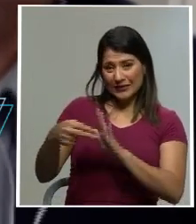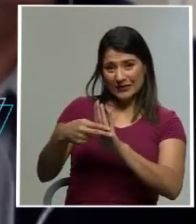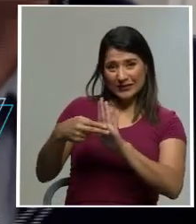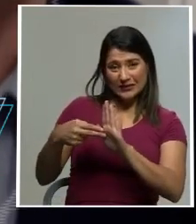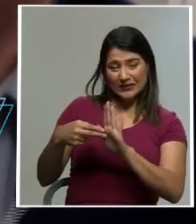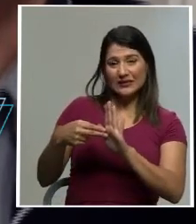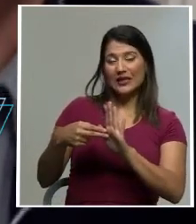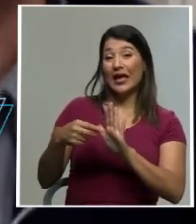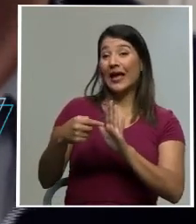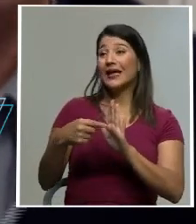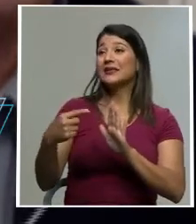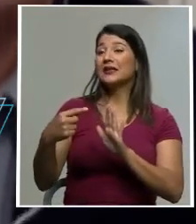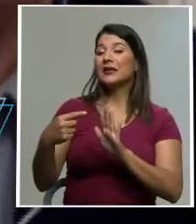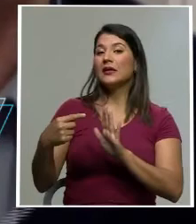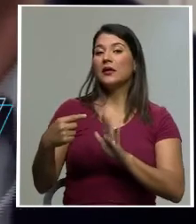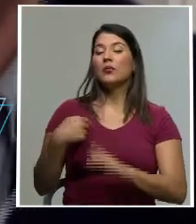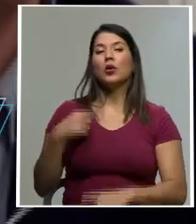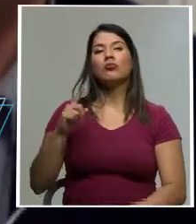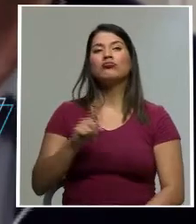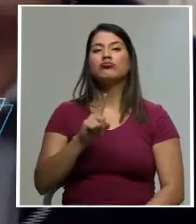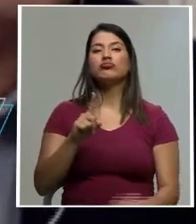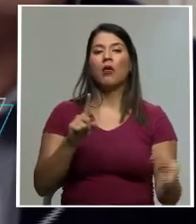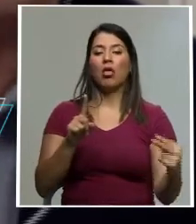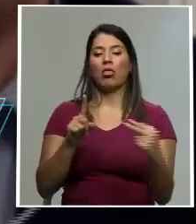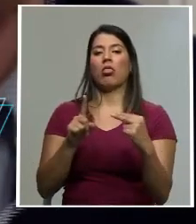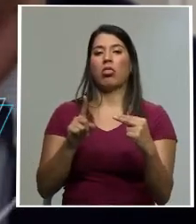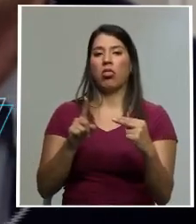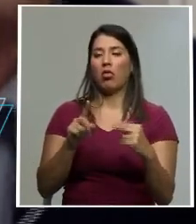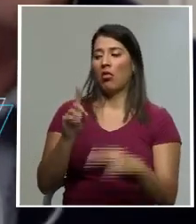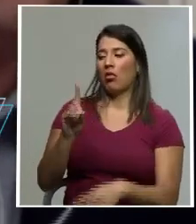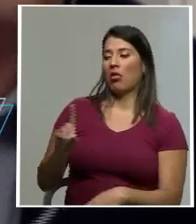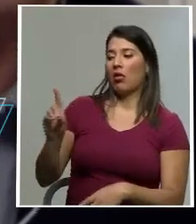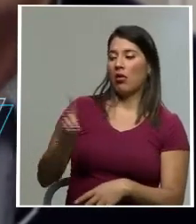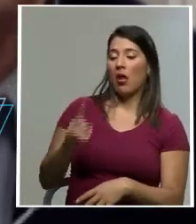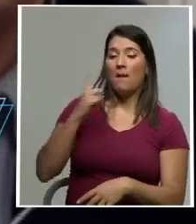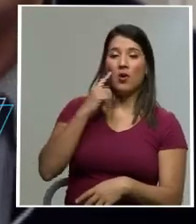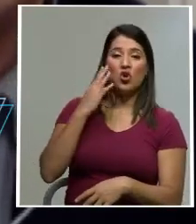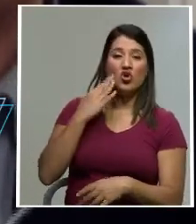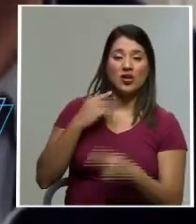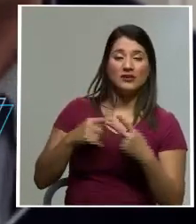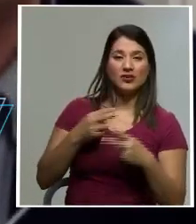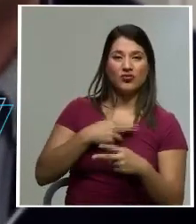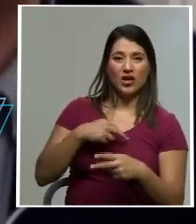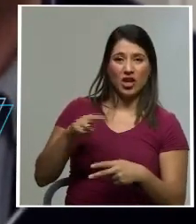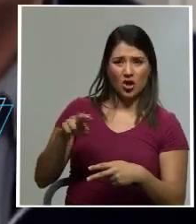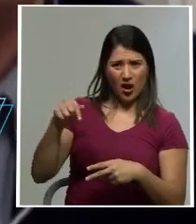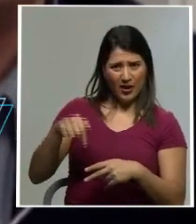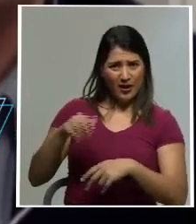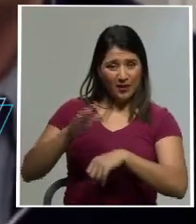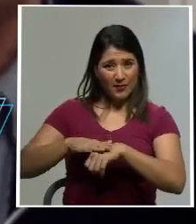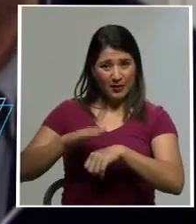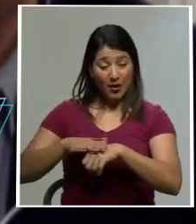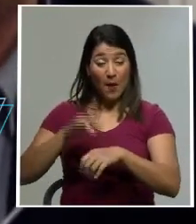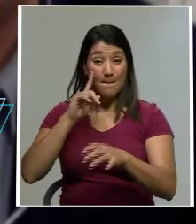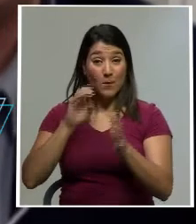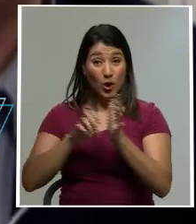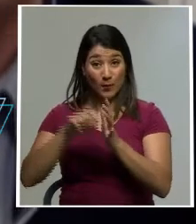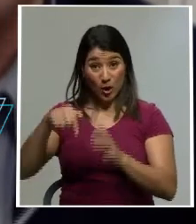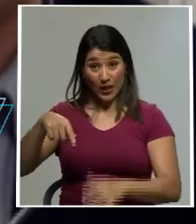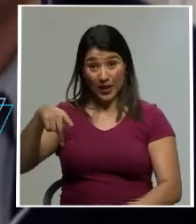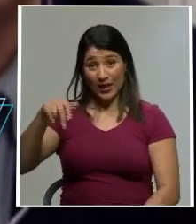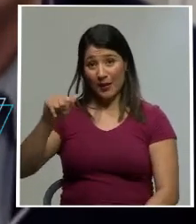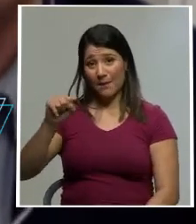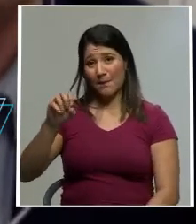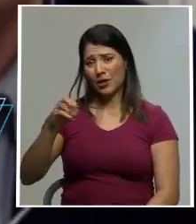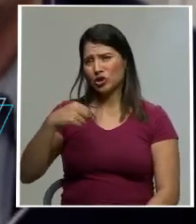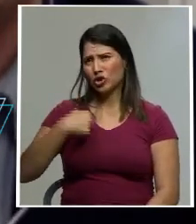salir y decir, discriminar a alguien por su raza, por su religión. O sea, acá mismo en El Paso, por ejemplo, yo tenía como un año de